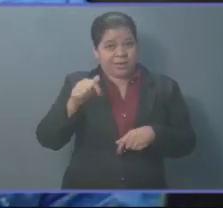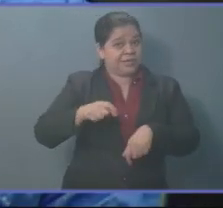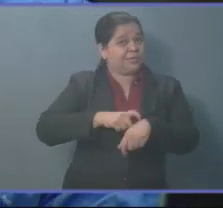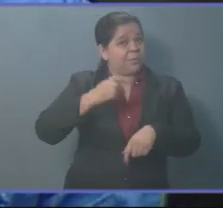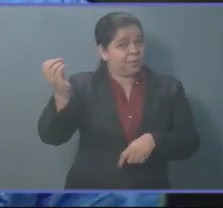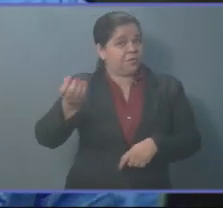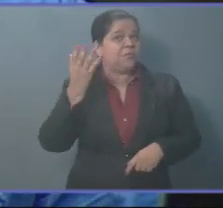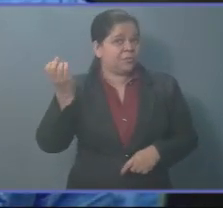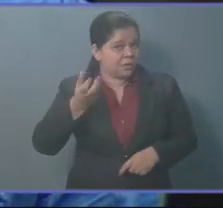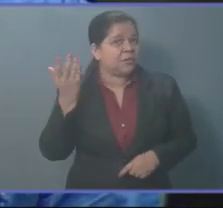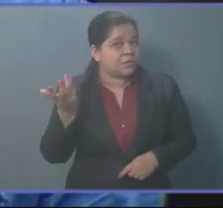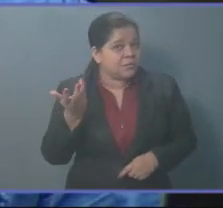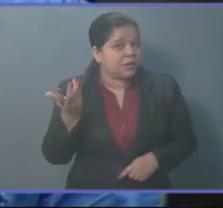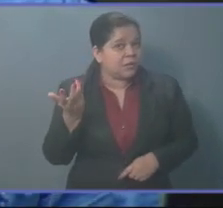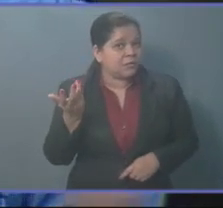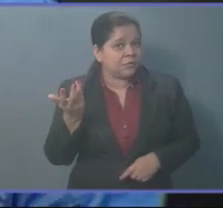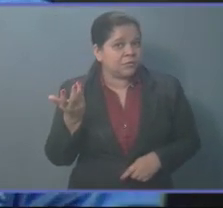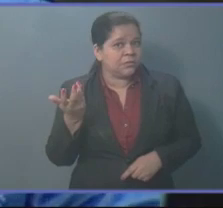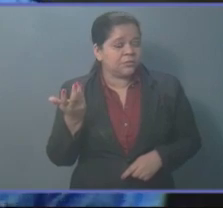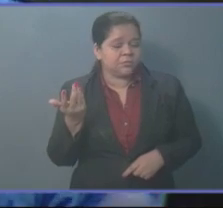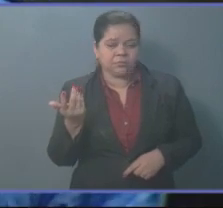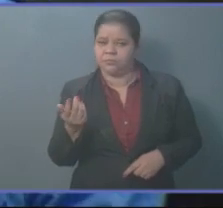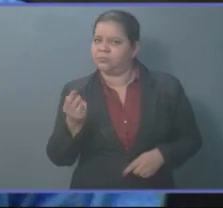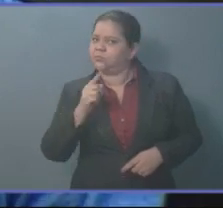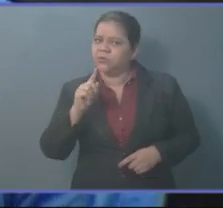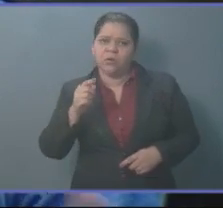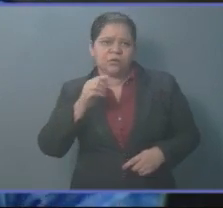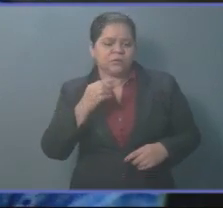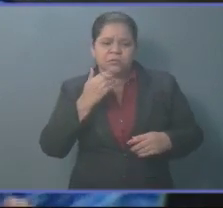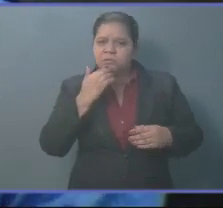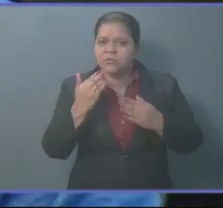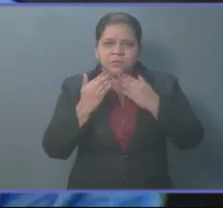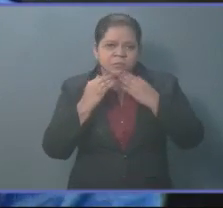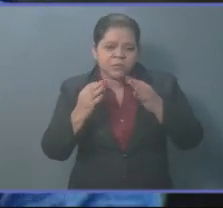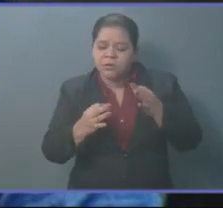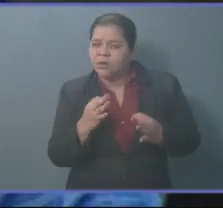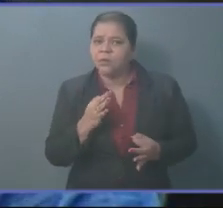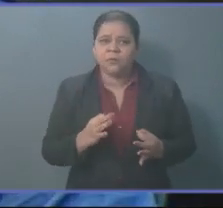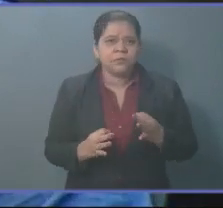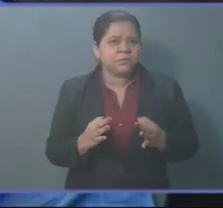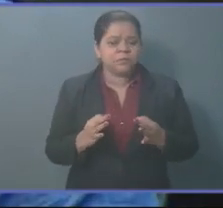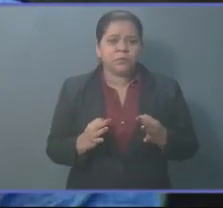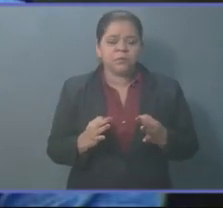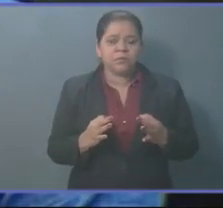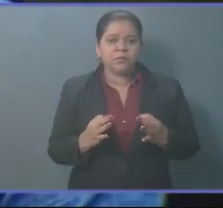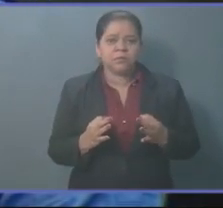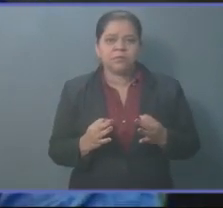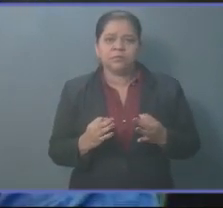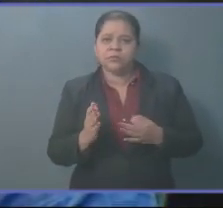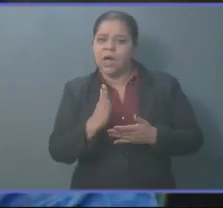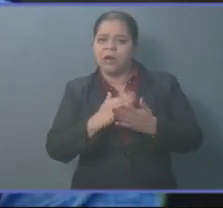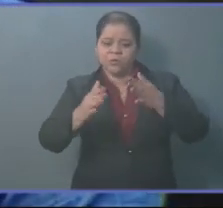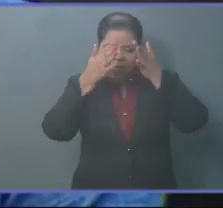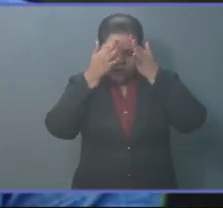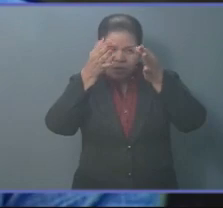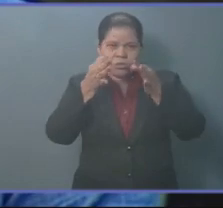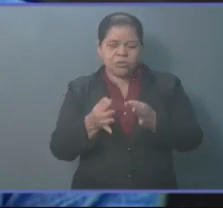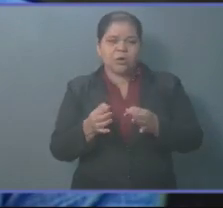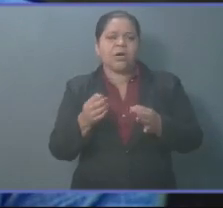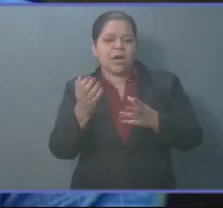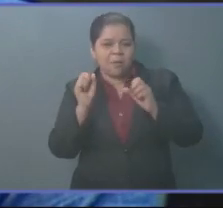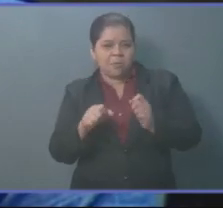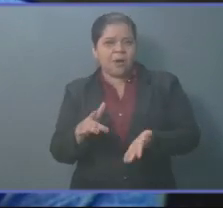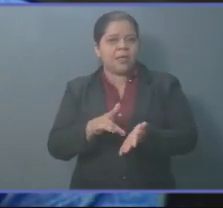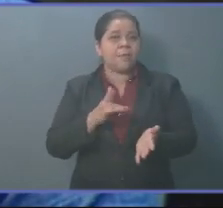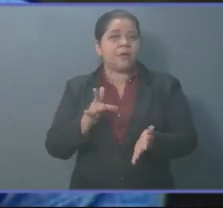emergencia. No se justifica bajo ningún punto de vista actos arbitrarios de corrupción en